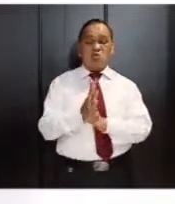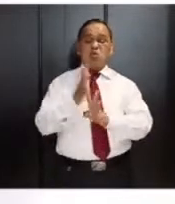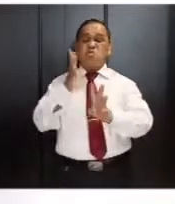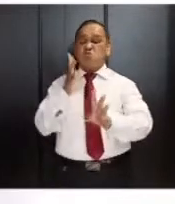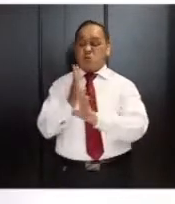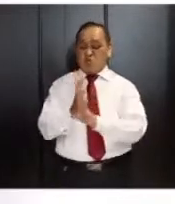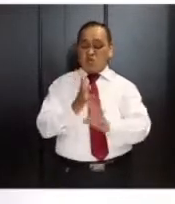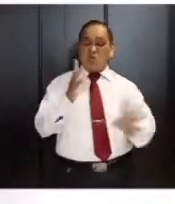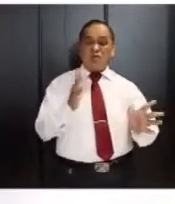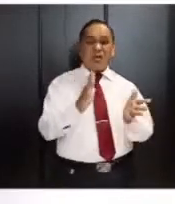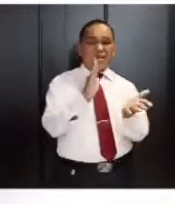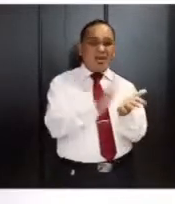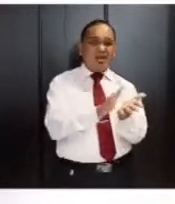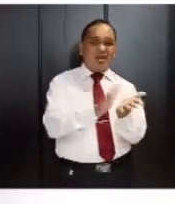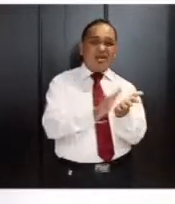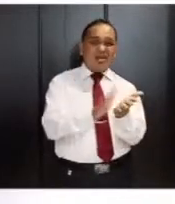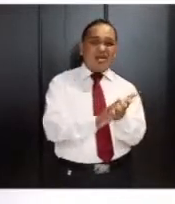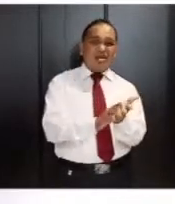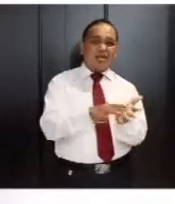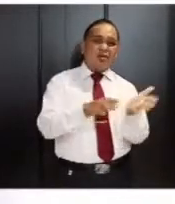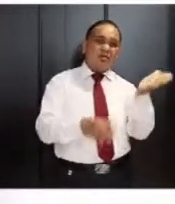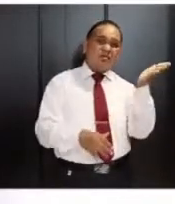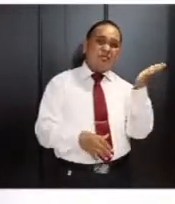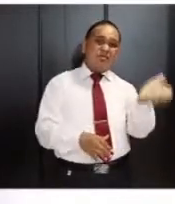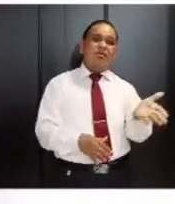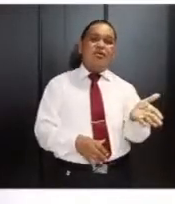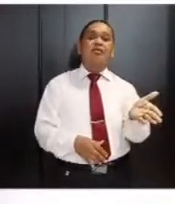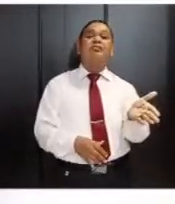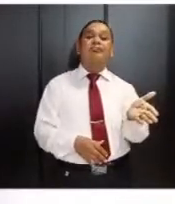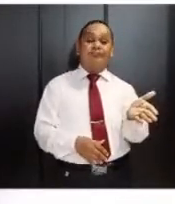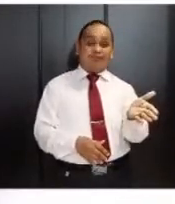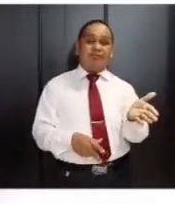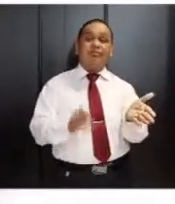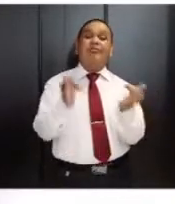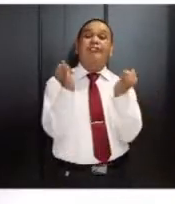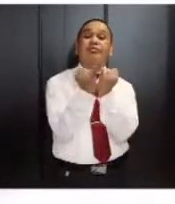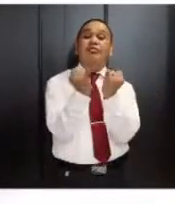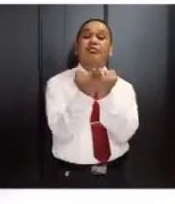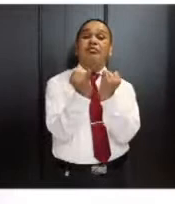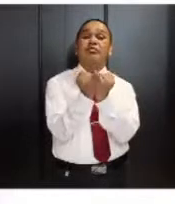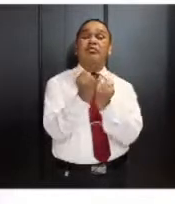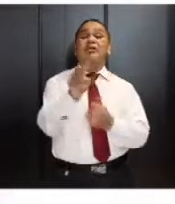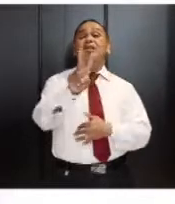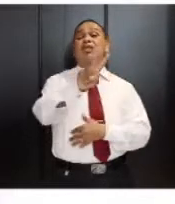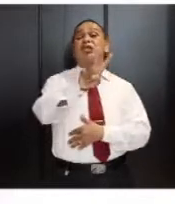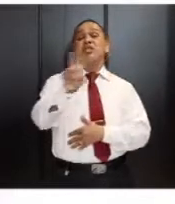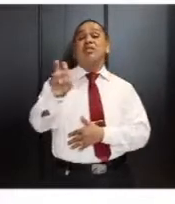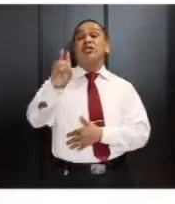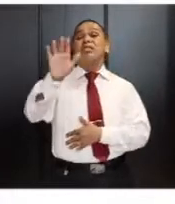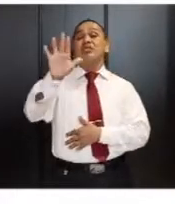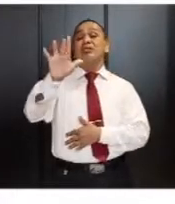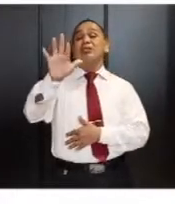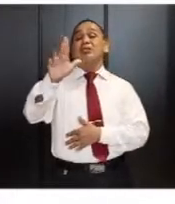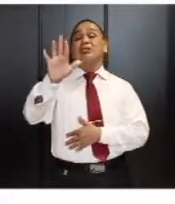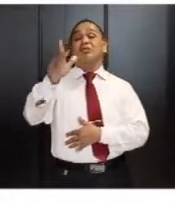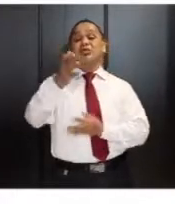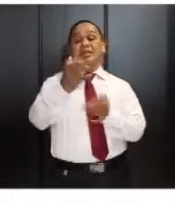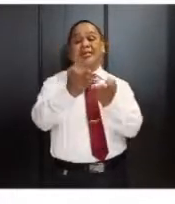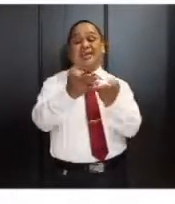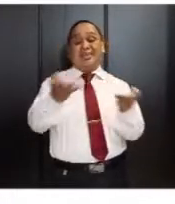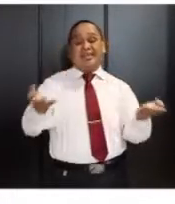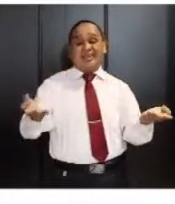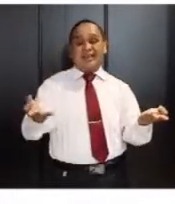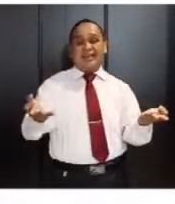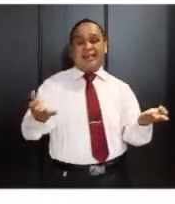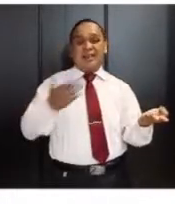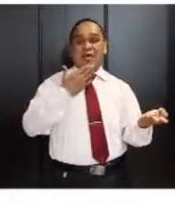todos los trámites, con todo lo que eso implica. Llevamos 250 terrenos